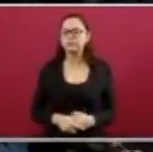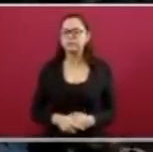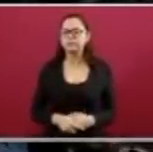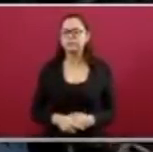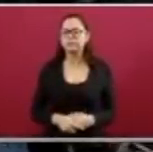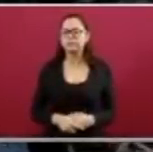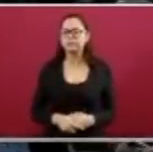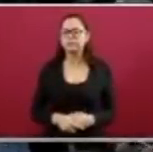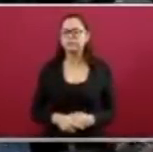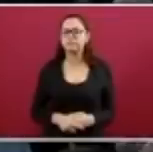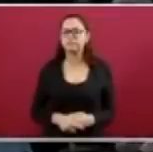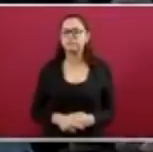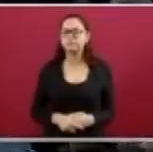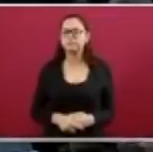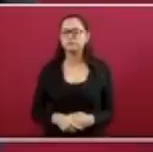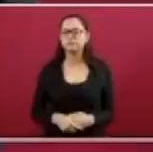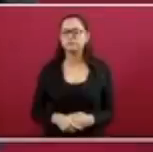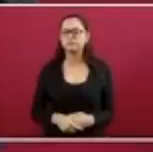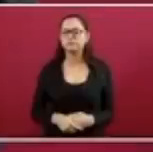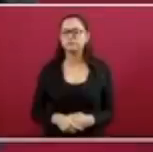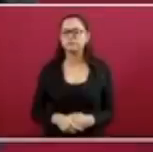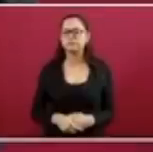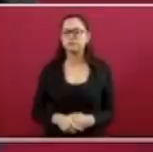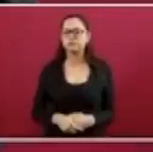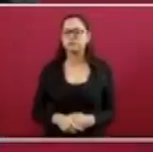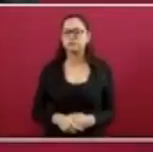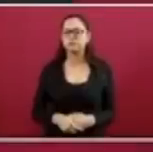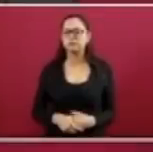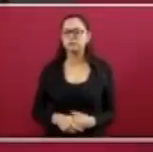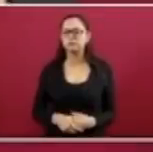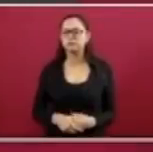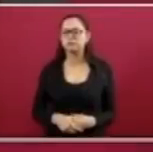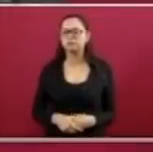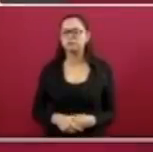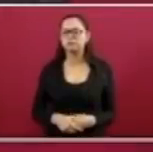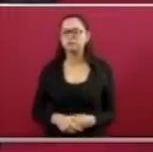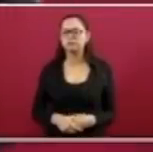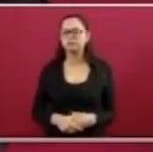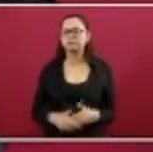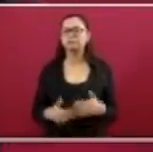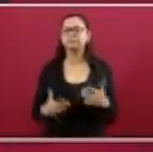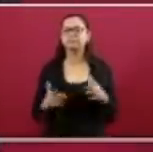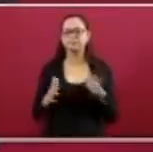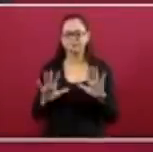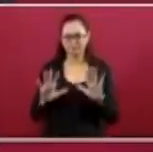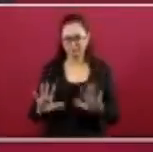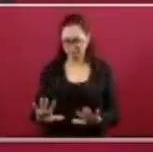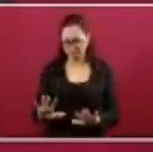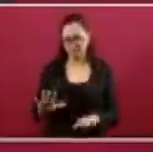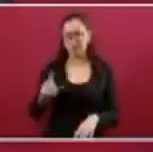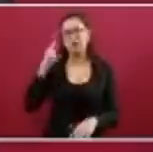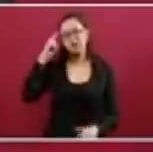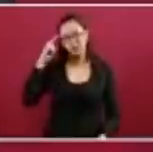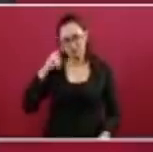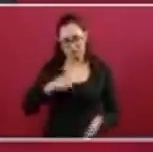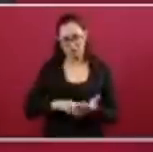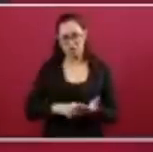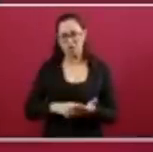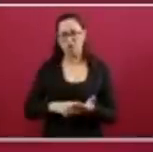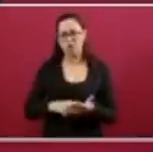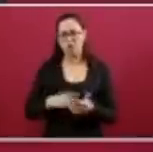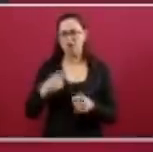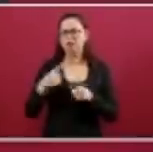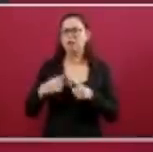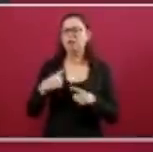Yo creo que sería bueno, vamos a terminar de hacer esa reconstrucción de los contratos para establecer quiénes son